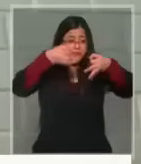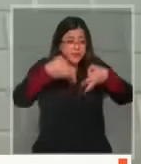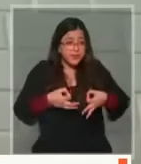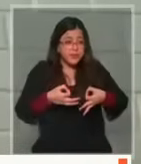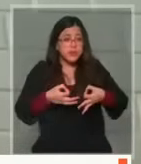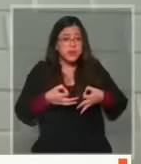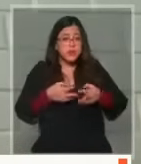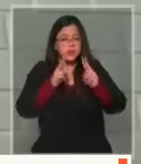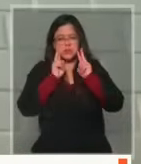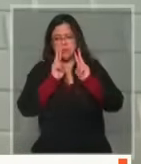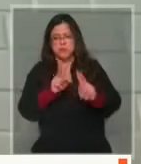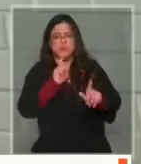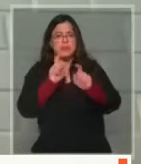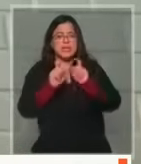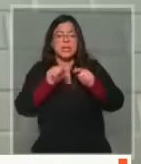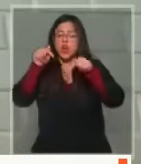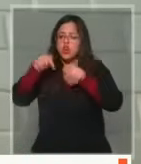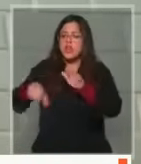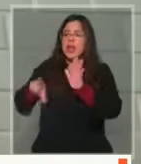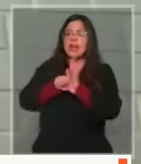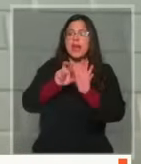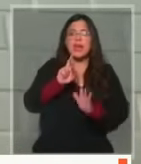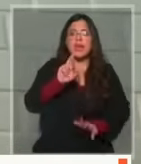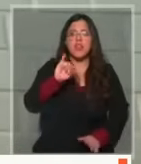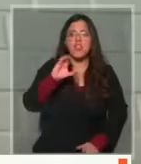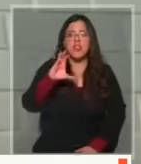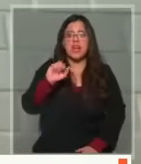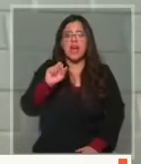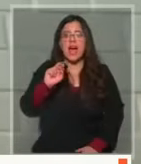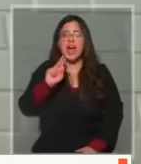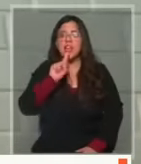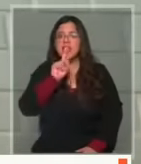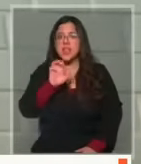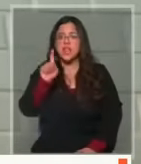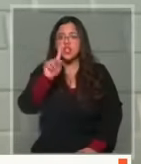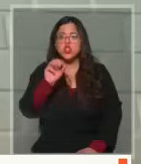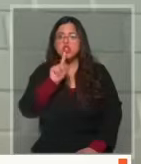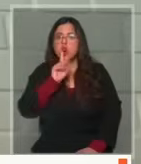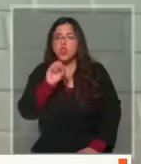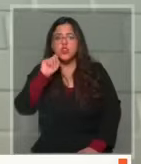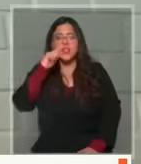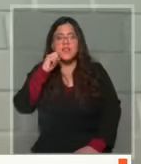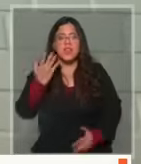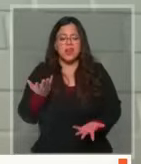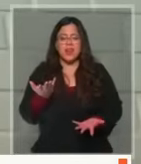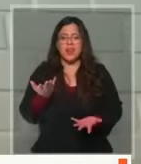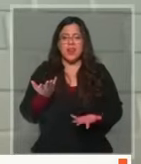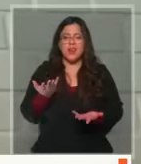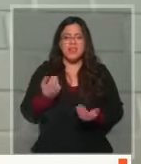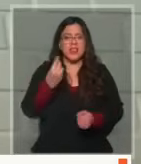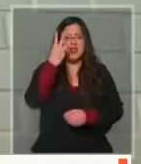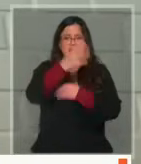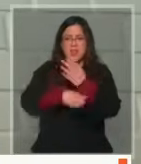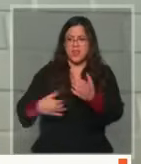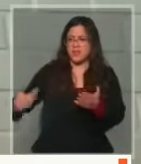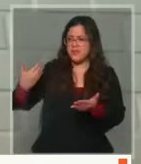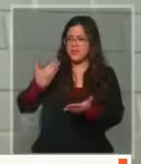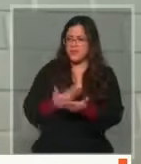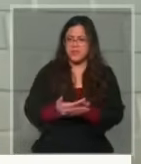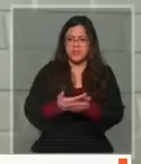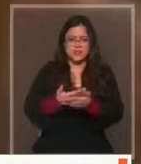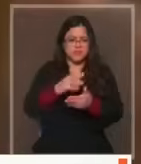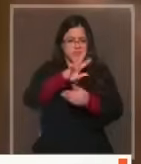Hoy, como está la ley Ricarte Soto, es letra muerta, porque está en un estado de parálisis desde hace 3 años, en que no se